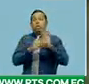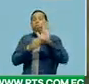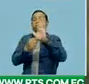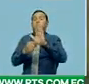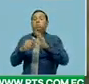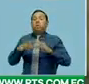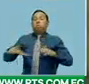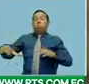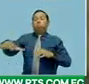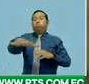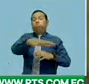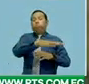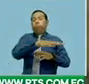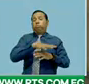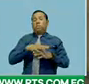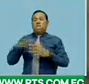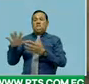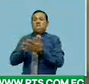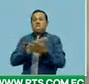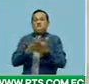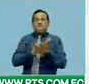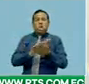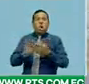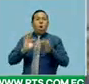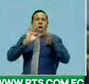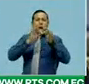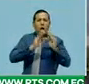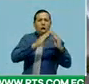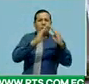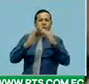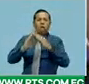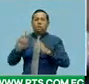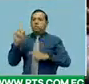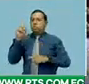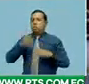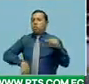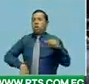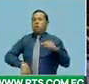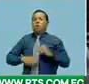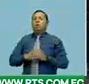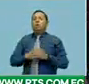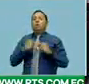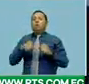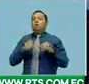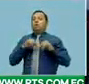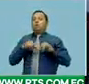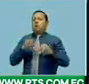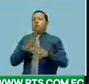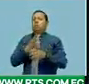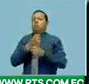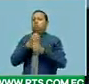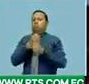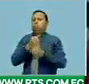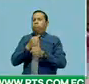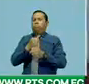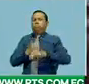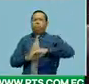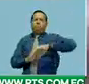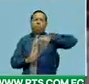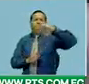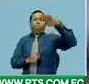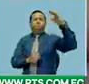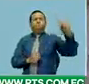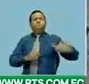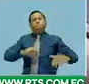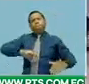zonas no pueden ser destruidas ni pobladas. De que se conserve el Cerro San Enrique, el Cerro de la Punta Alta que lo